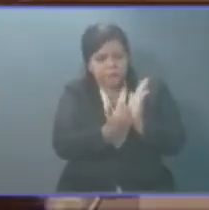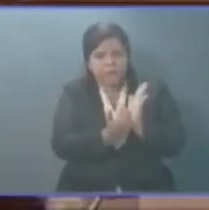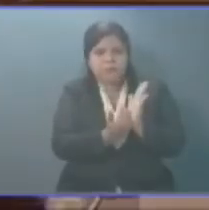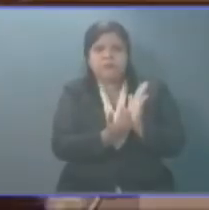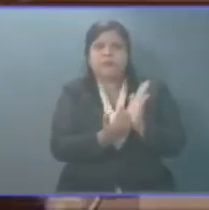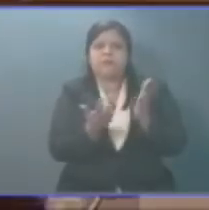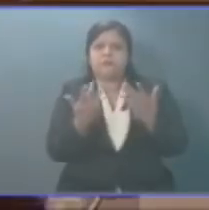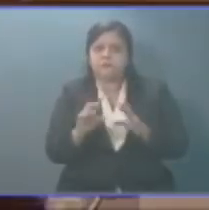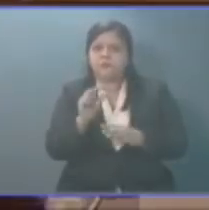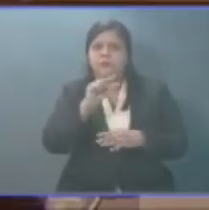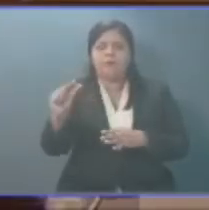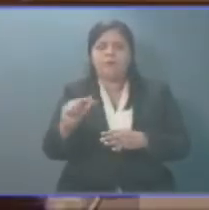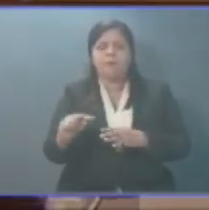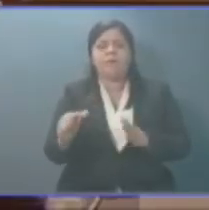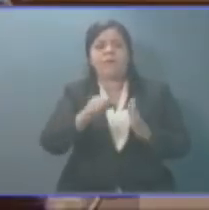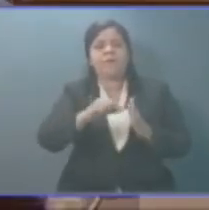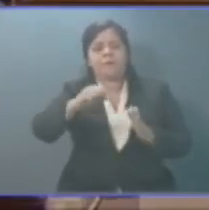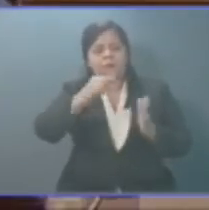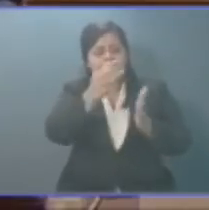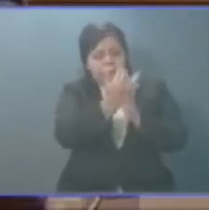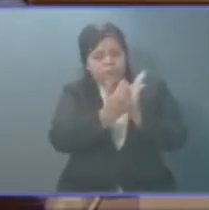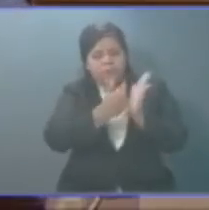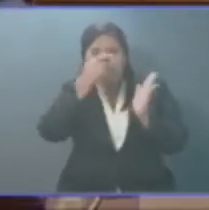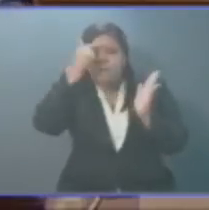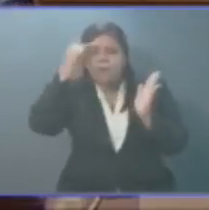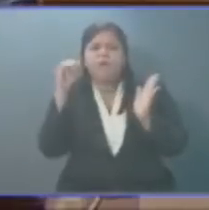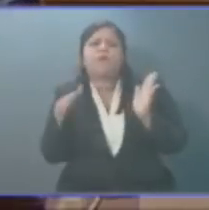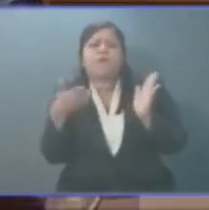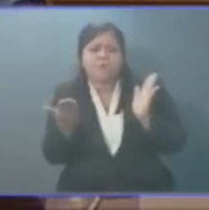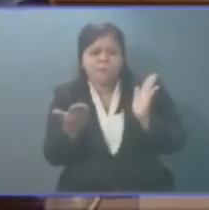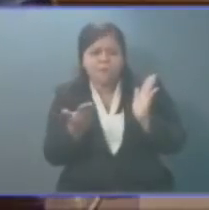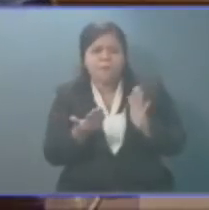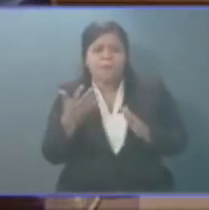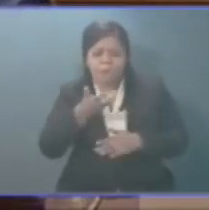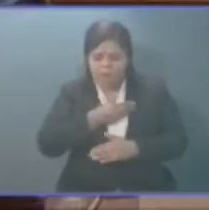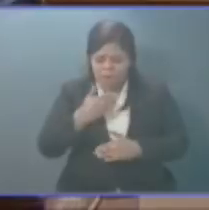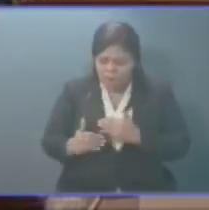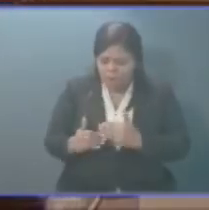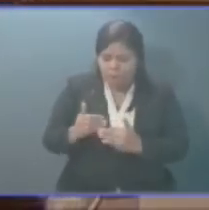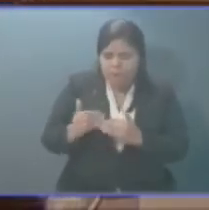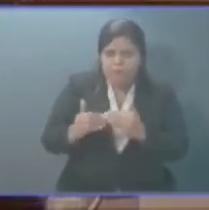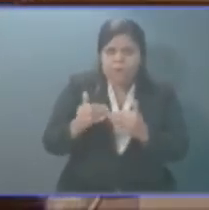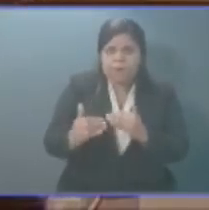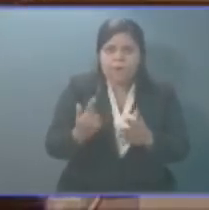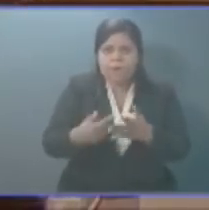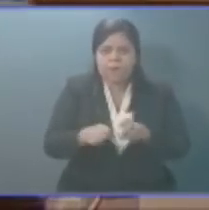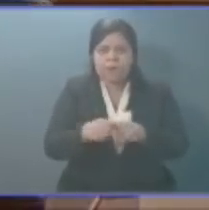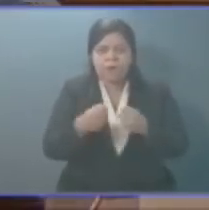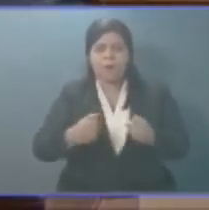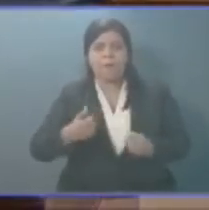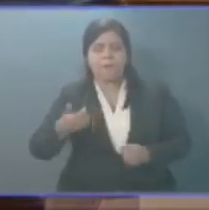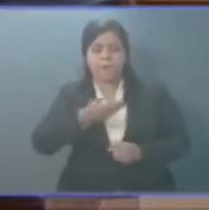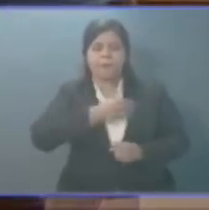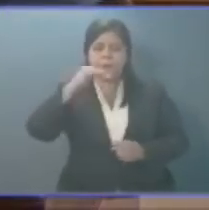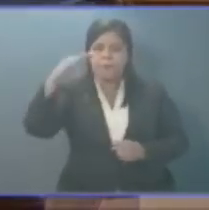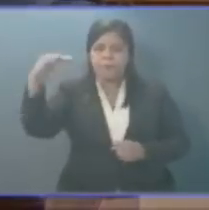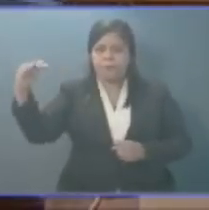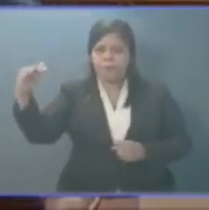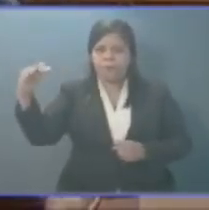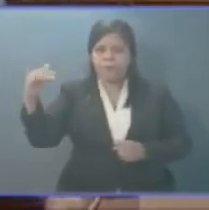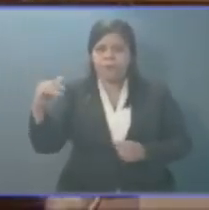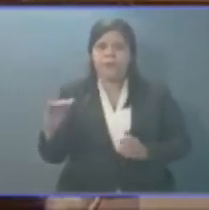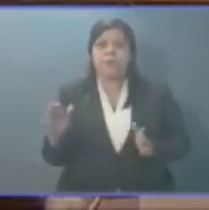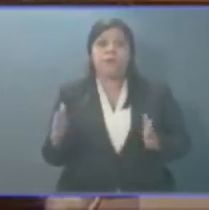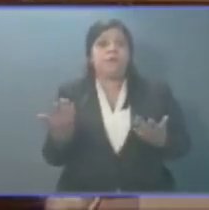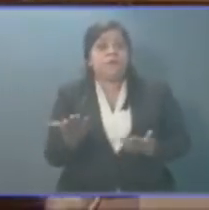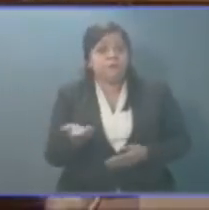comúnmente conocida como la lista negra, porque violentaron el procedimiento a nivel nacional e internacional,